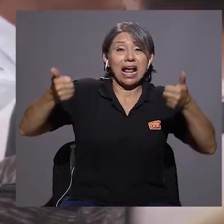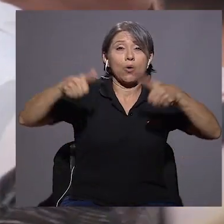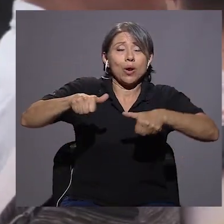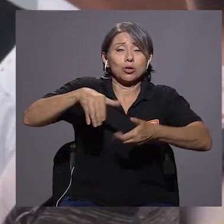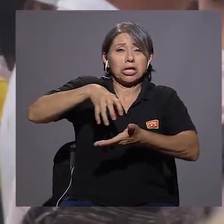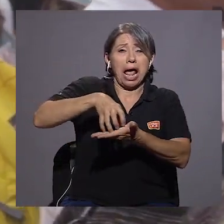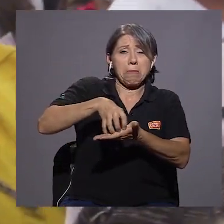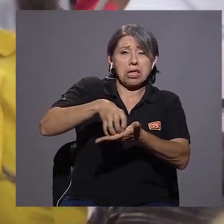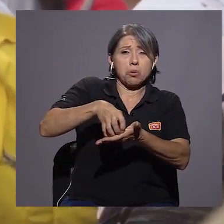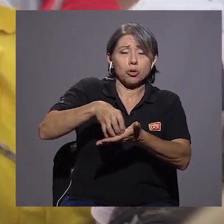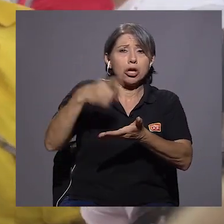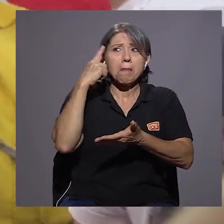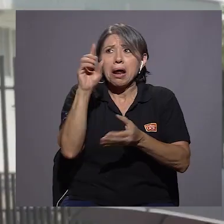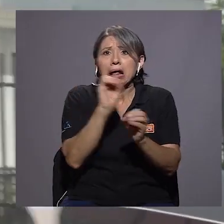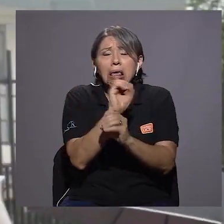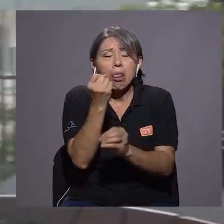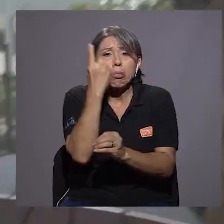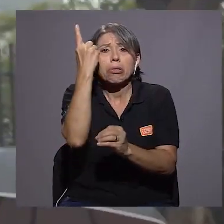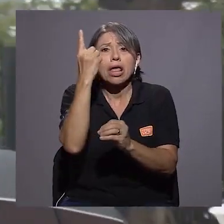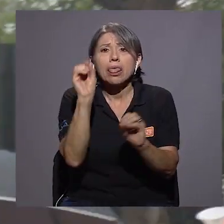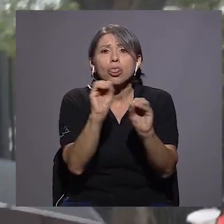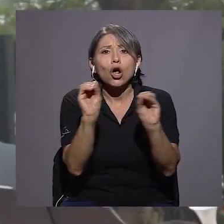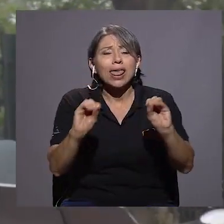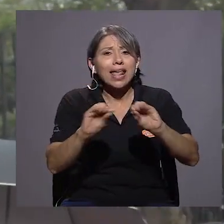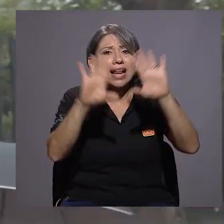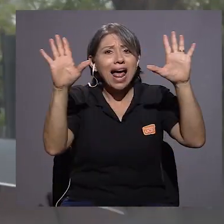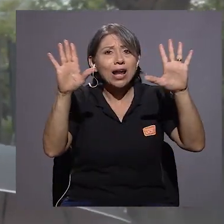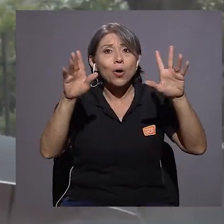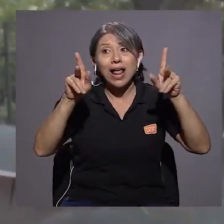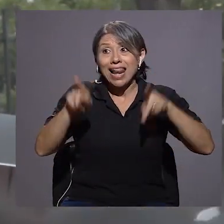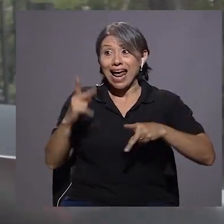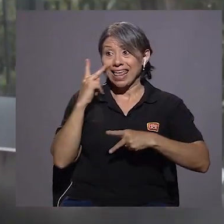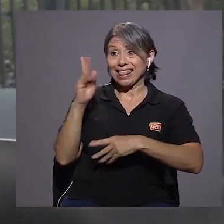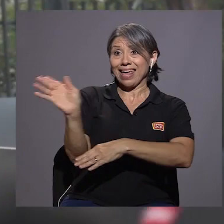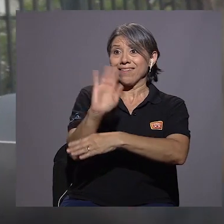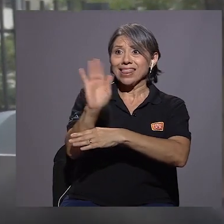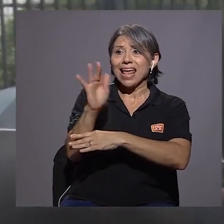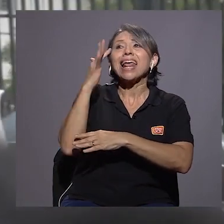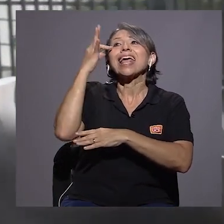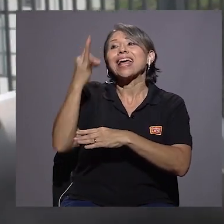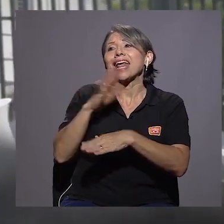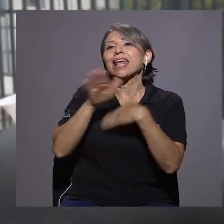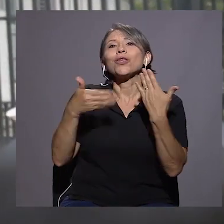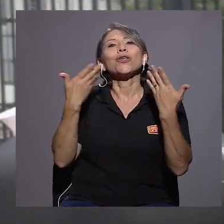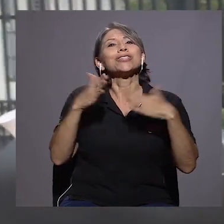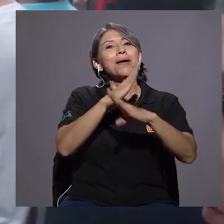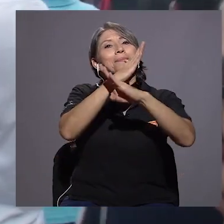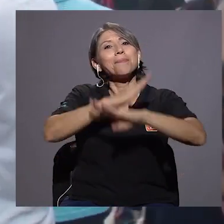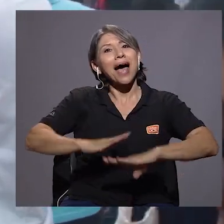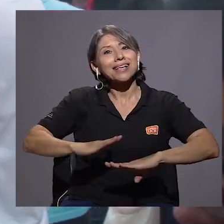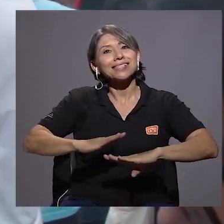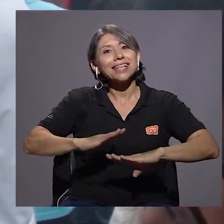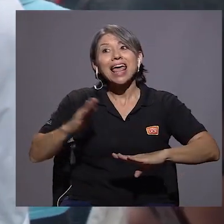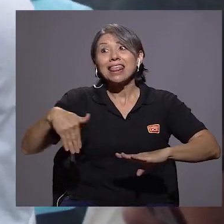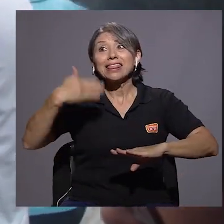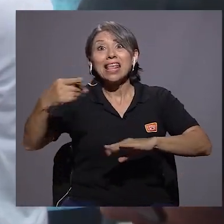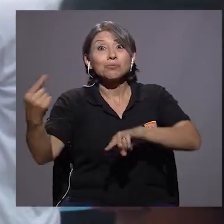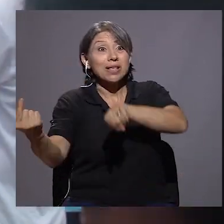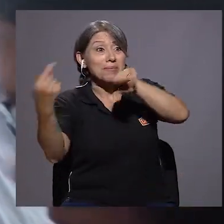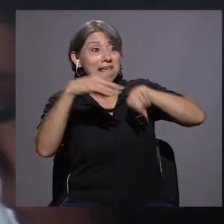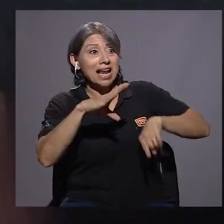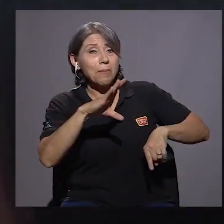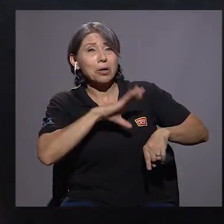Casa Presidencial se hacen acuerdos ambiguos para que no quede claro y todo el mundo que ve tele crea que la situación está en